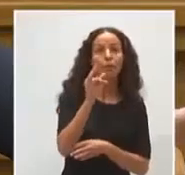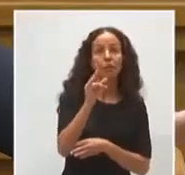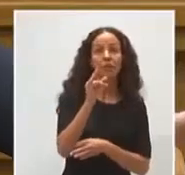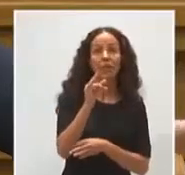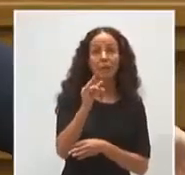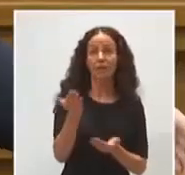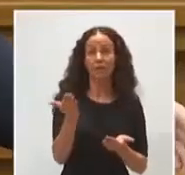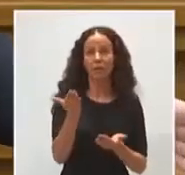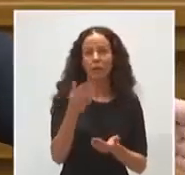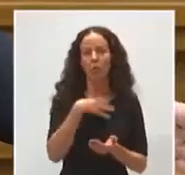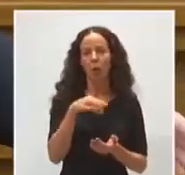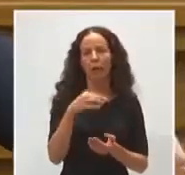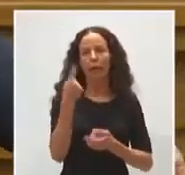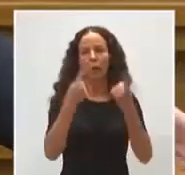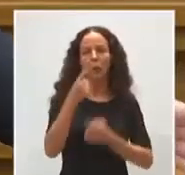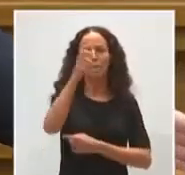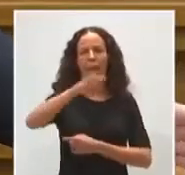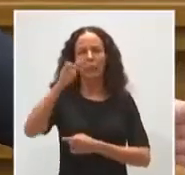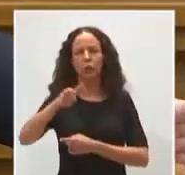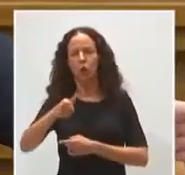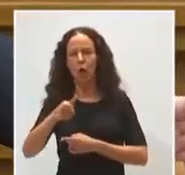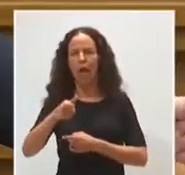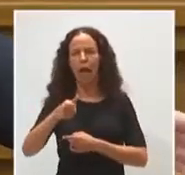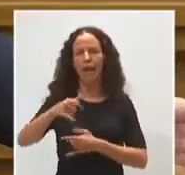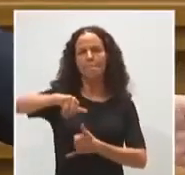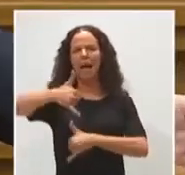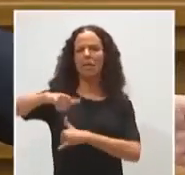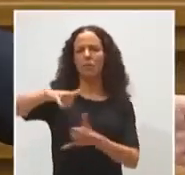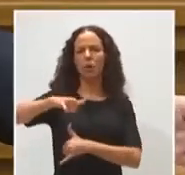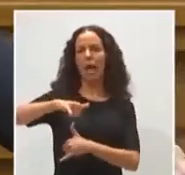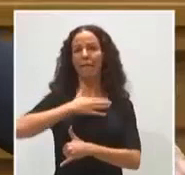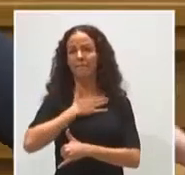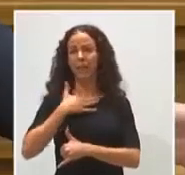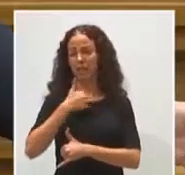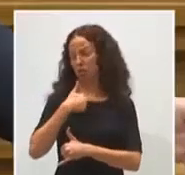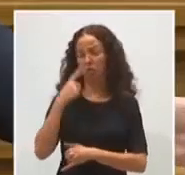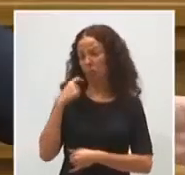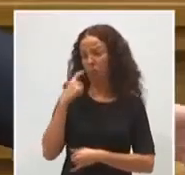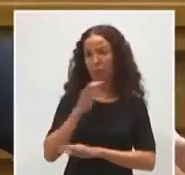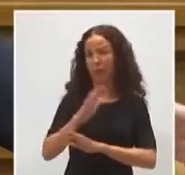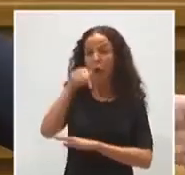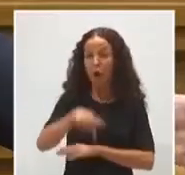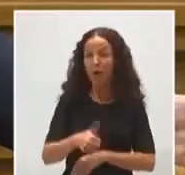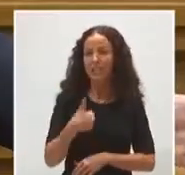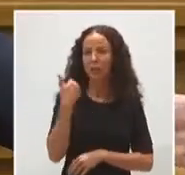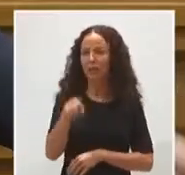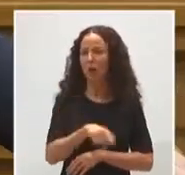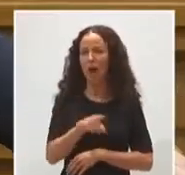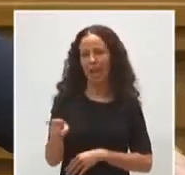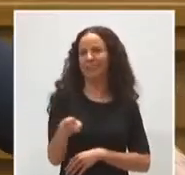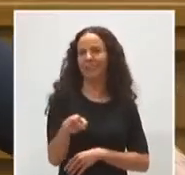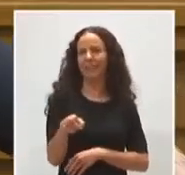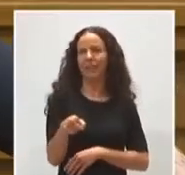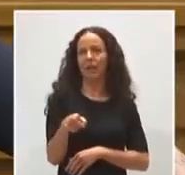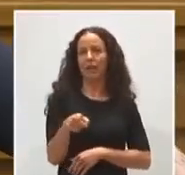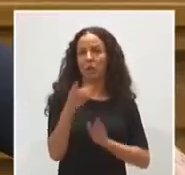mente retorcida que lo quiera incluso manipular en algún vídeo estoy acostumbrado hoy no es casualidad ni es un dato